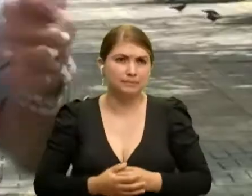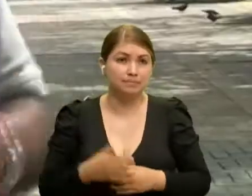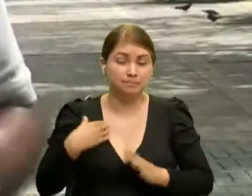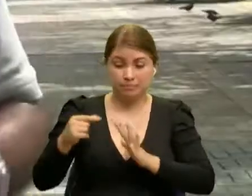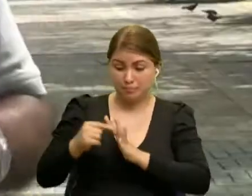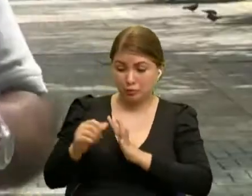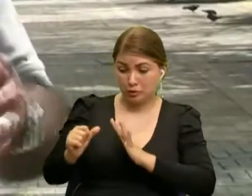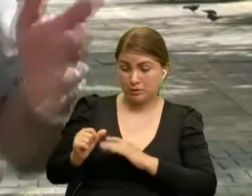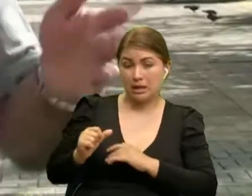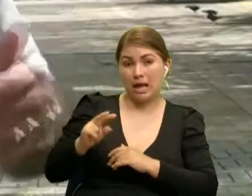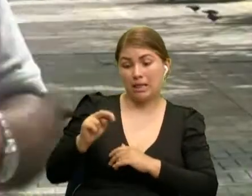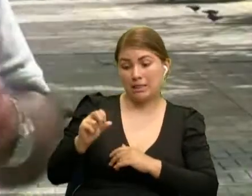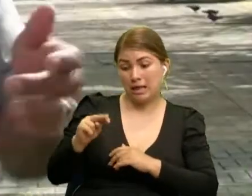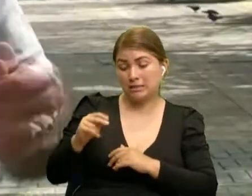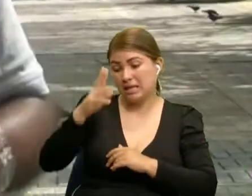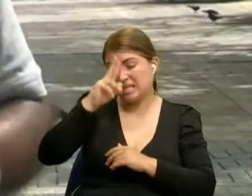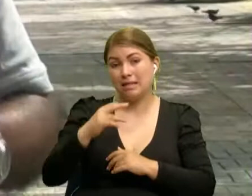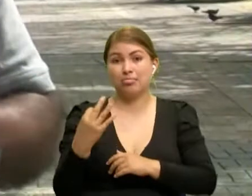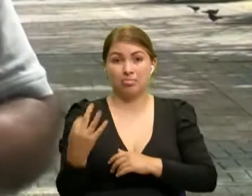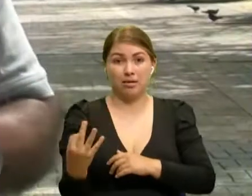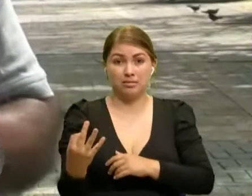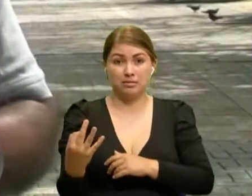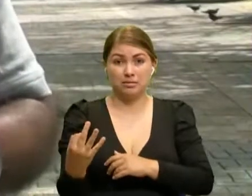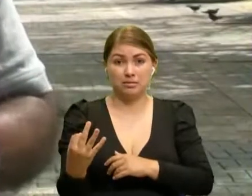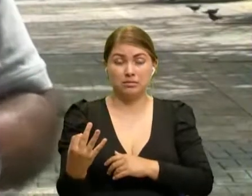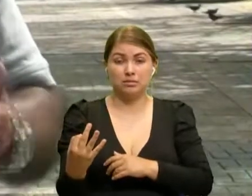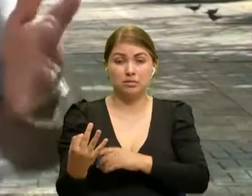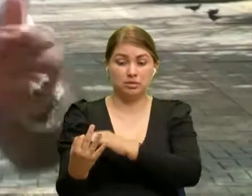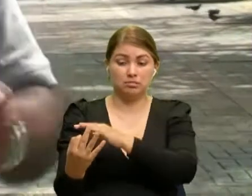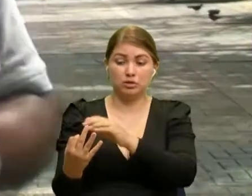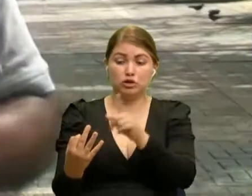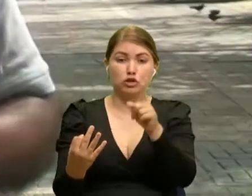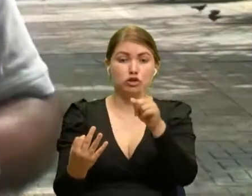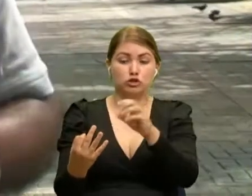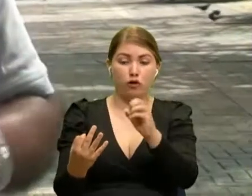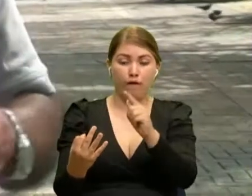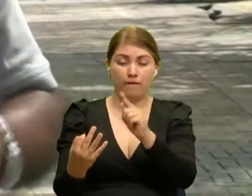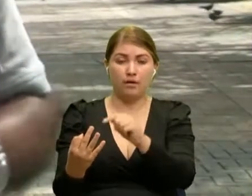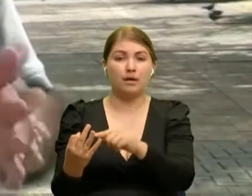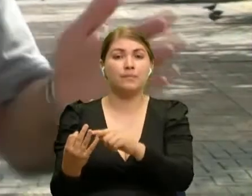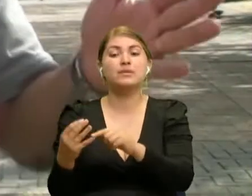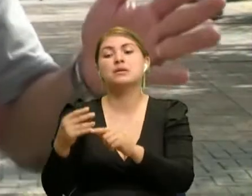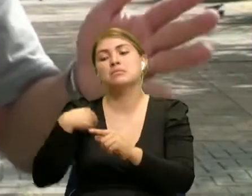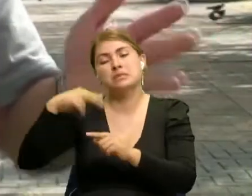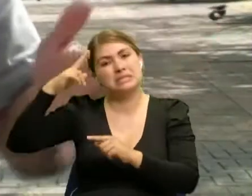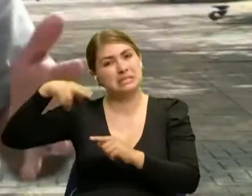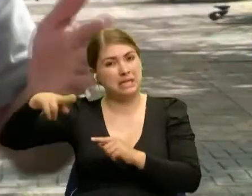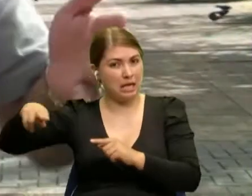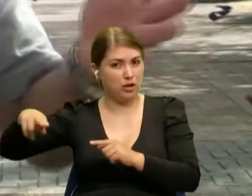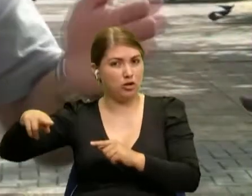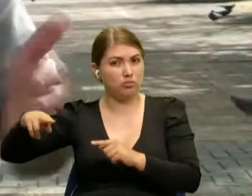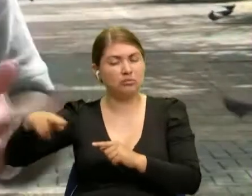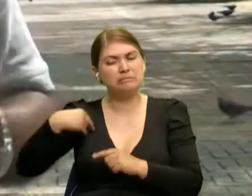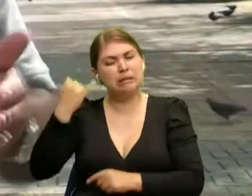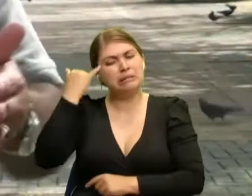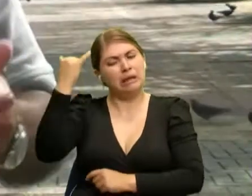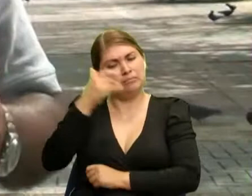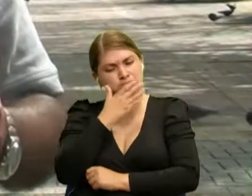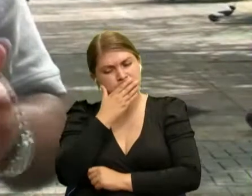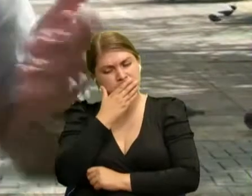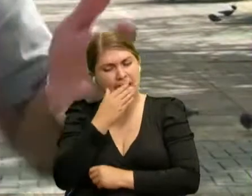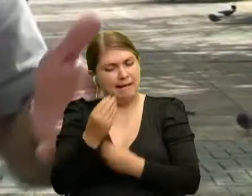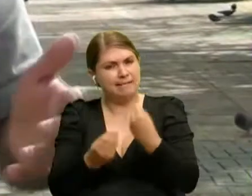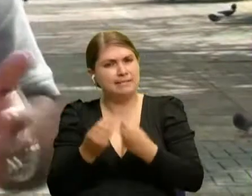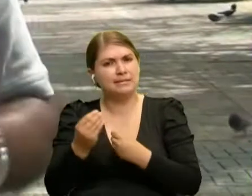nancy mis tres hijas sofía valen y alessandra y mi yerno fanning y vimos la idea de crear